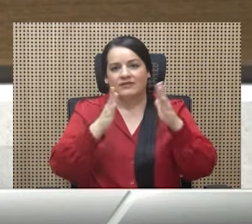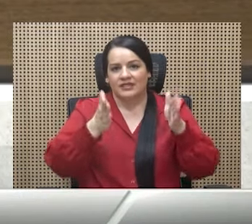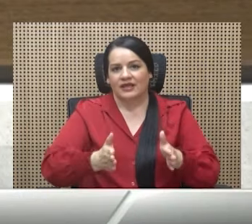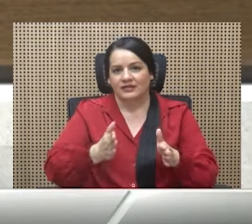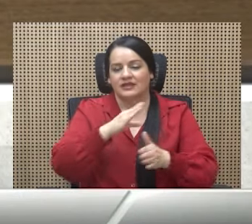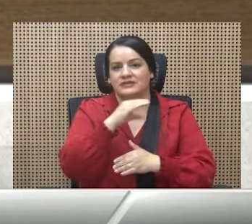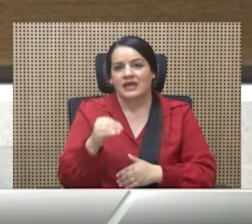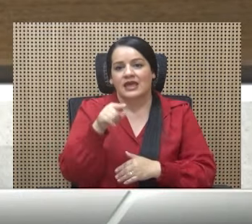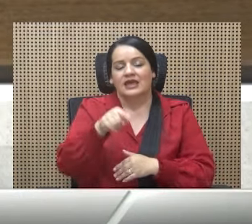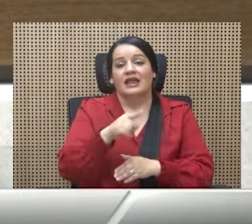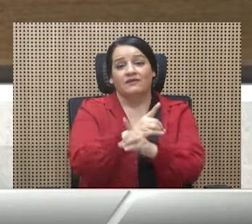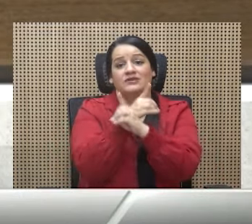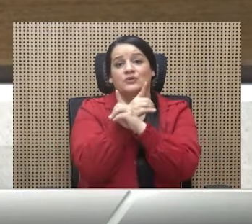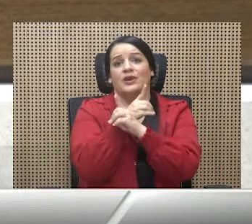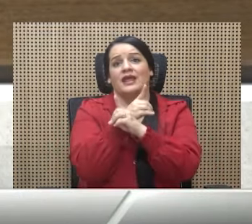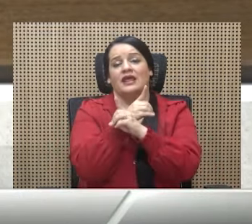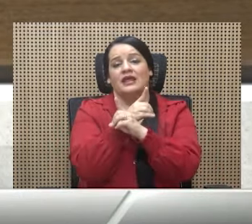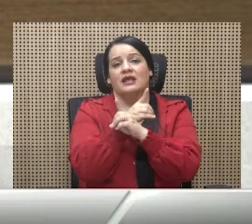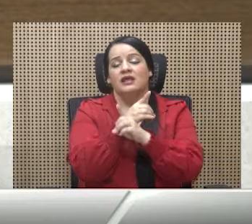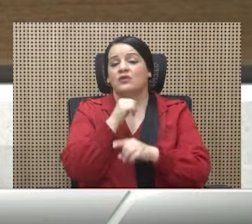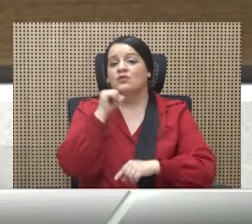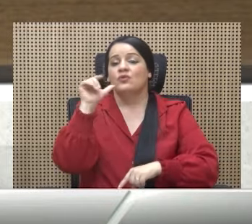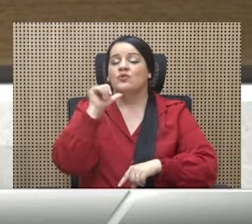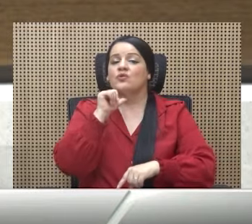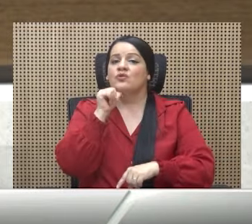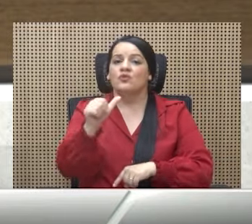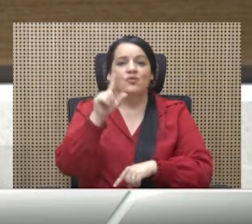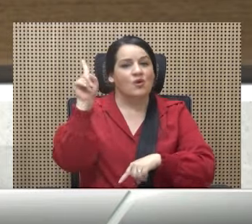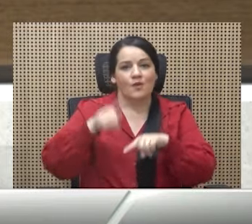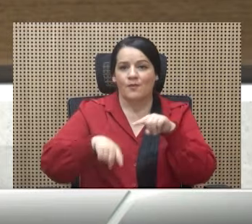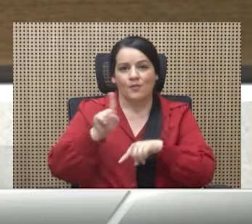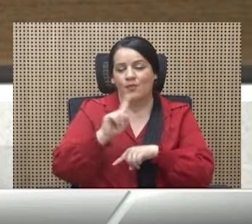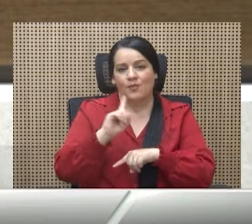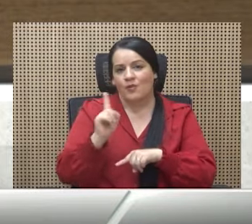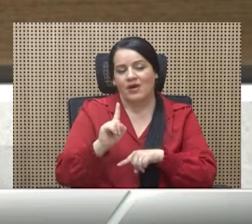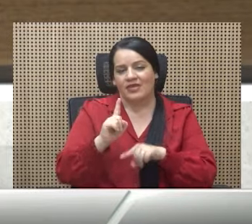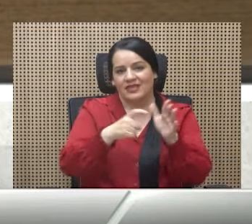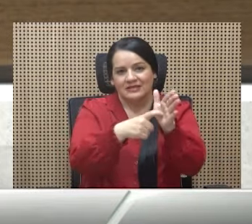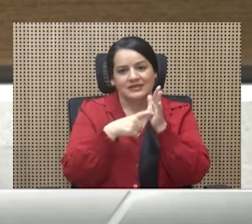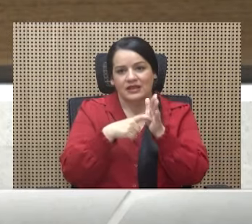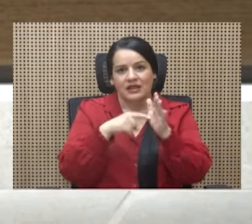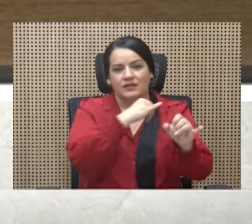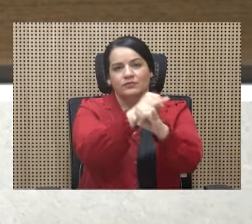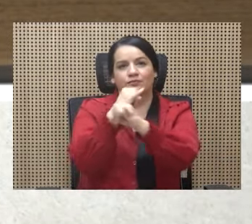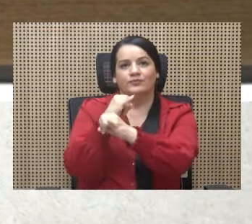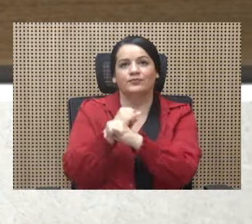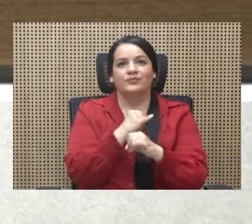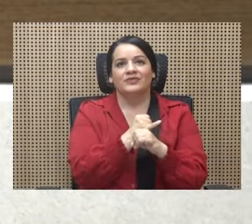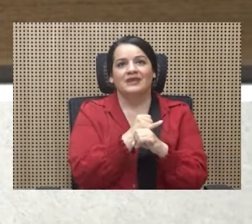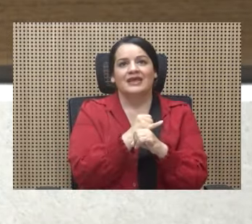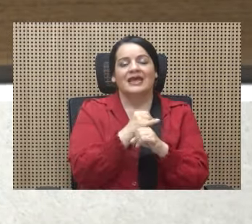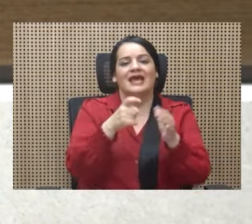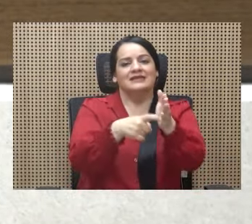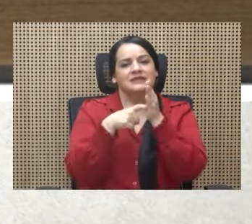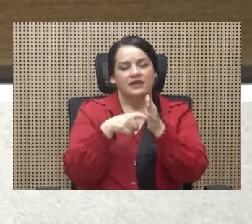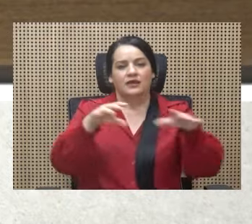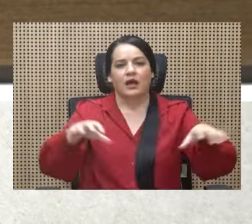exigirle a la institucionalidad la la exigirle